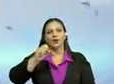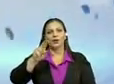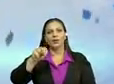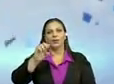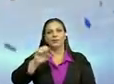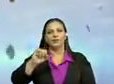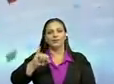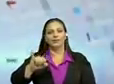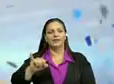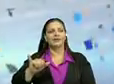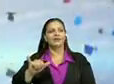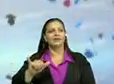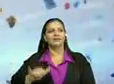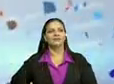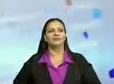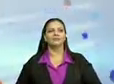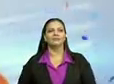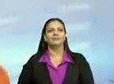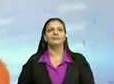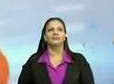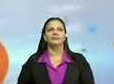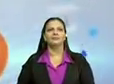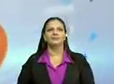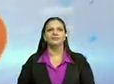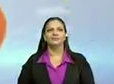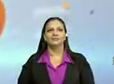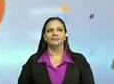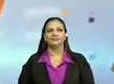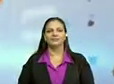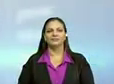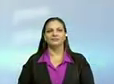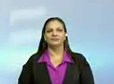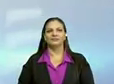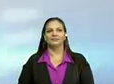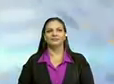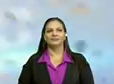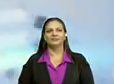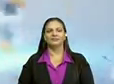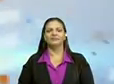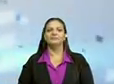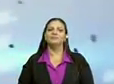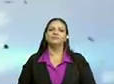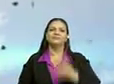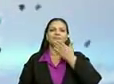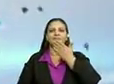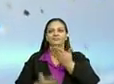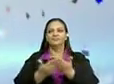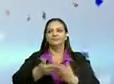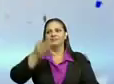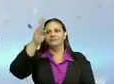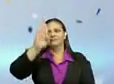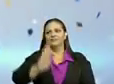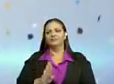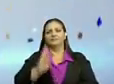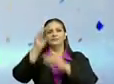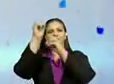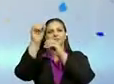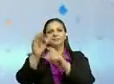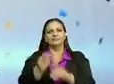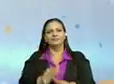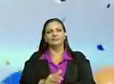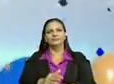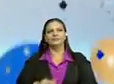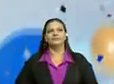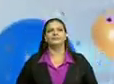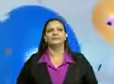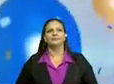familia pequeña, claro. Me siento orgullosa con ella, sí. Bellísima, gracias. Guapísima. Que Dios te bendiga, mi reina. Que Dios te bendiga. Que